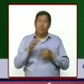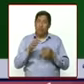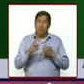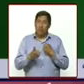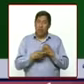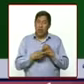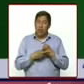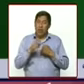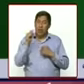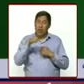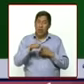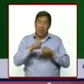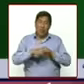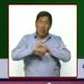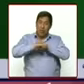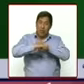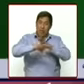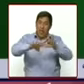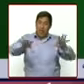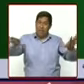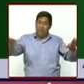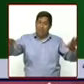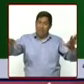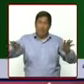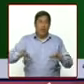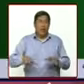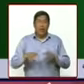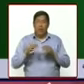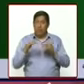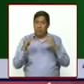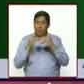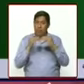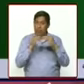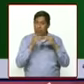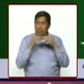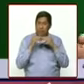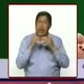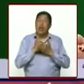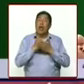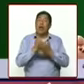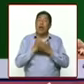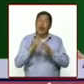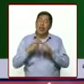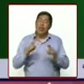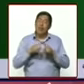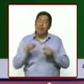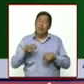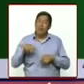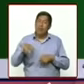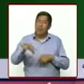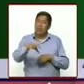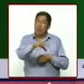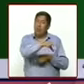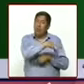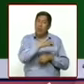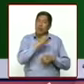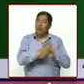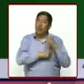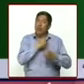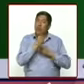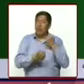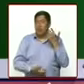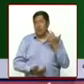porque desde allí se va a distribuir equitativamente esta ayuda a los diferentes municipios que están sufriendo por el